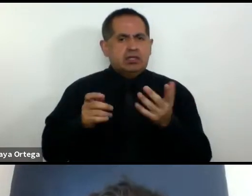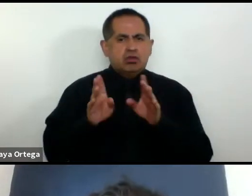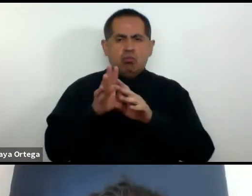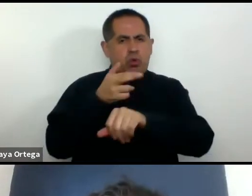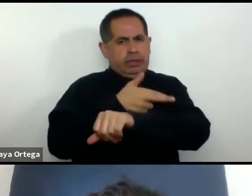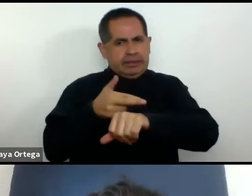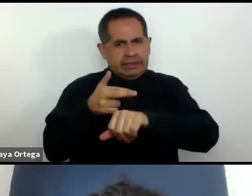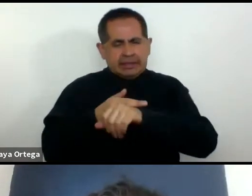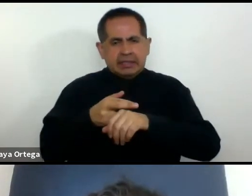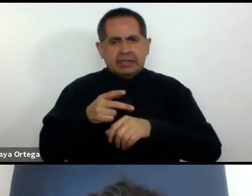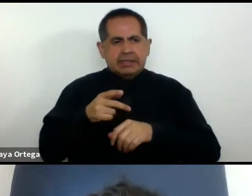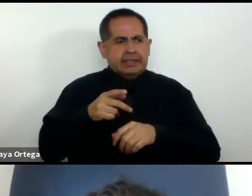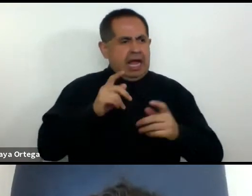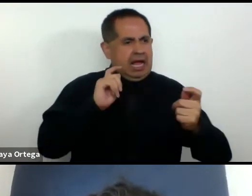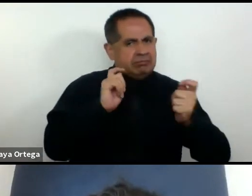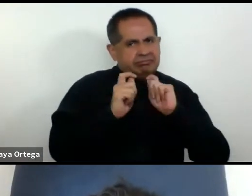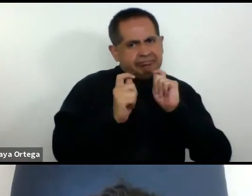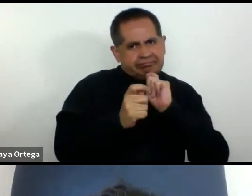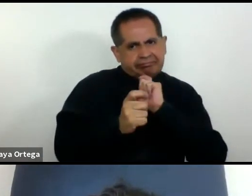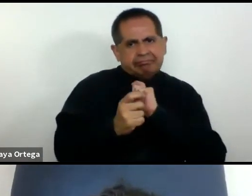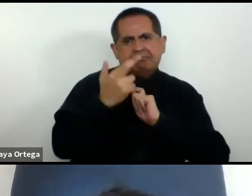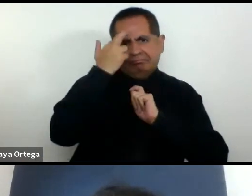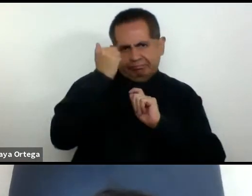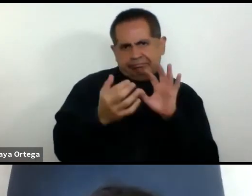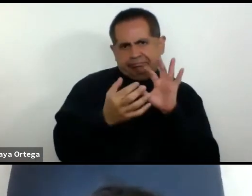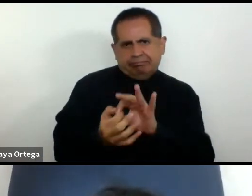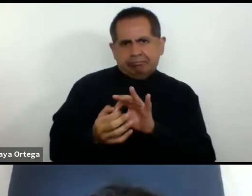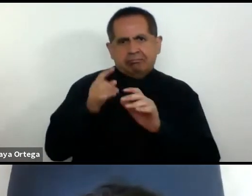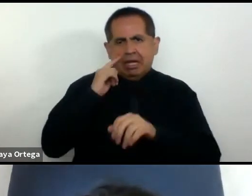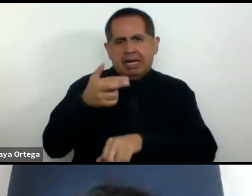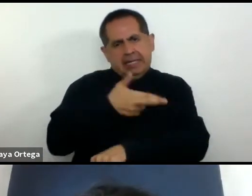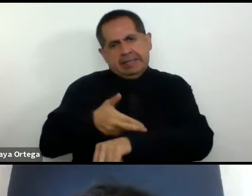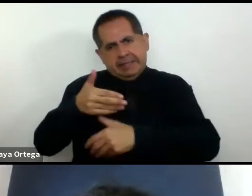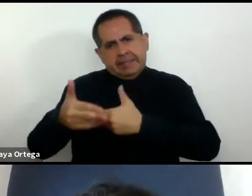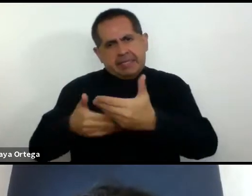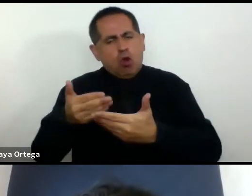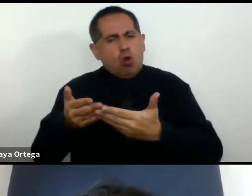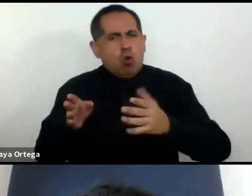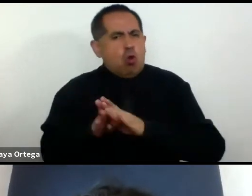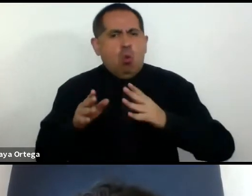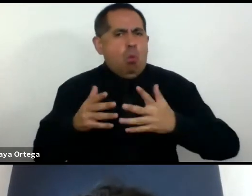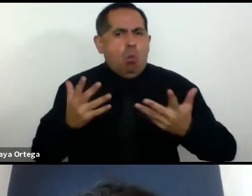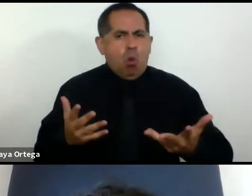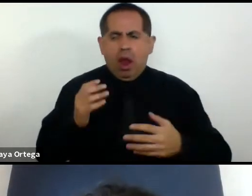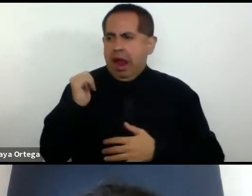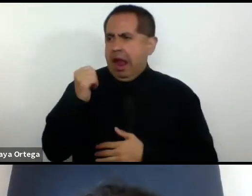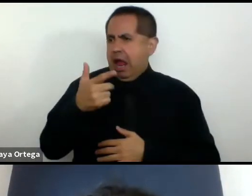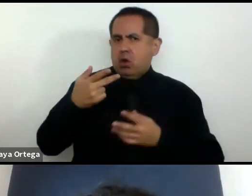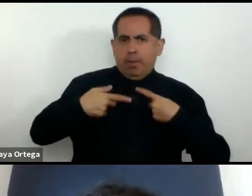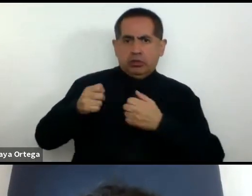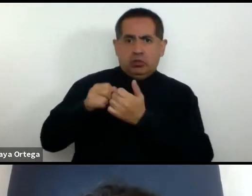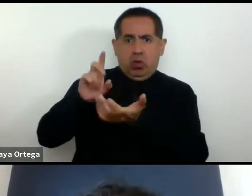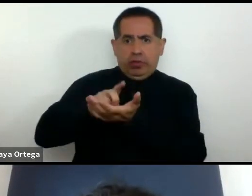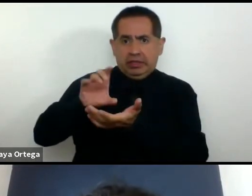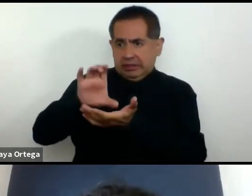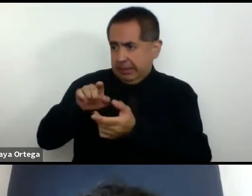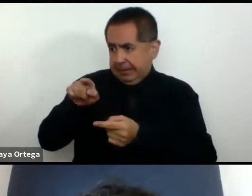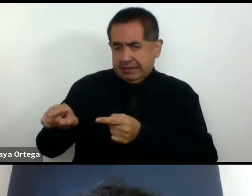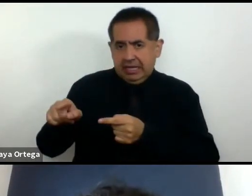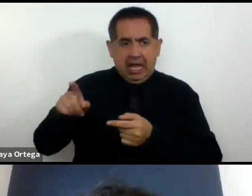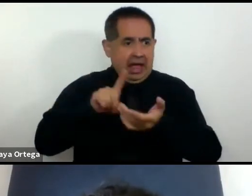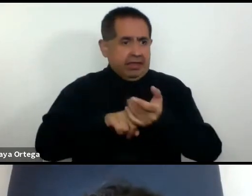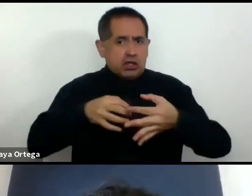ajustes razonables del procedimiento que se tienen que hacer cuando interviene una persona con discapacidad en